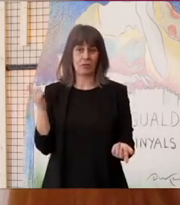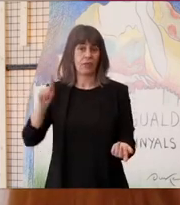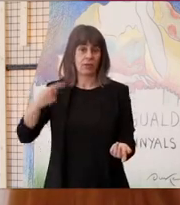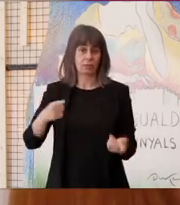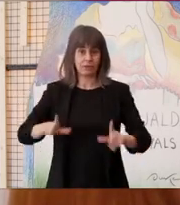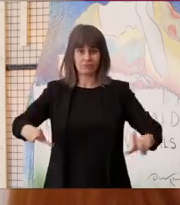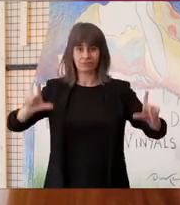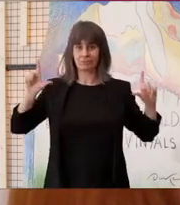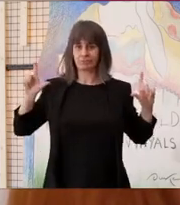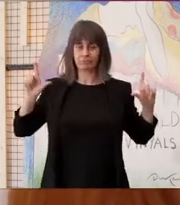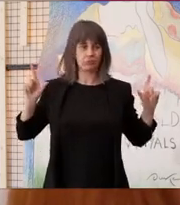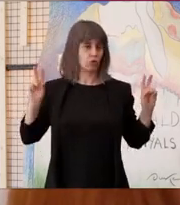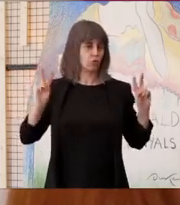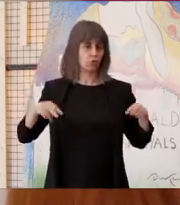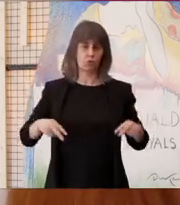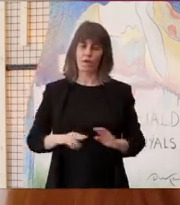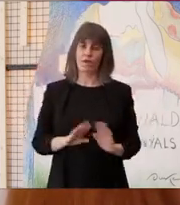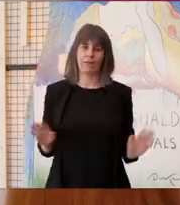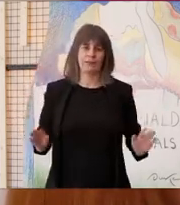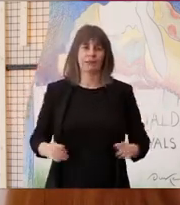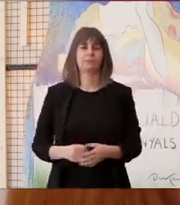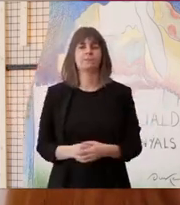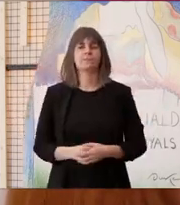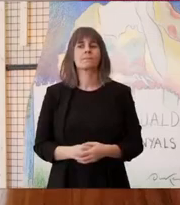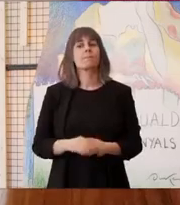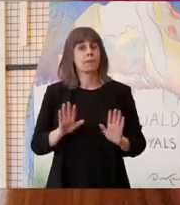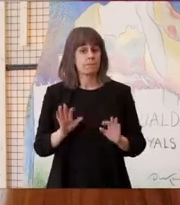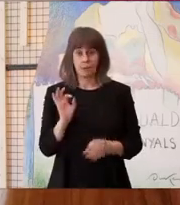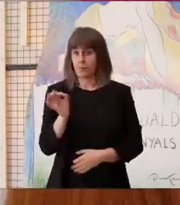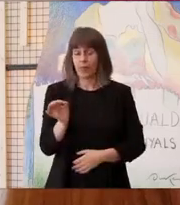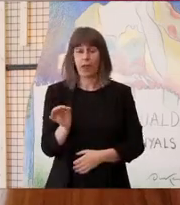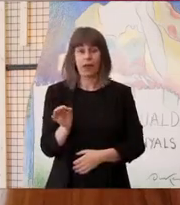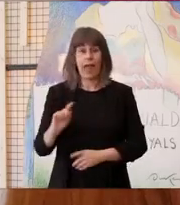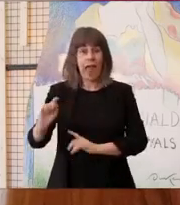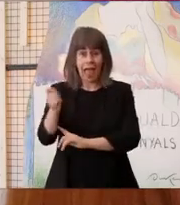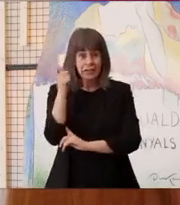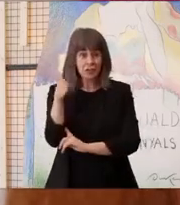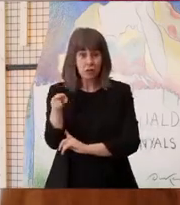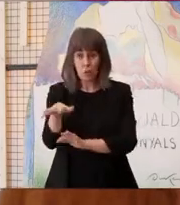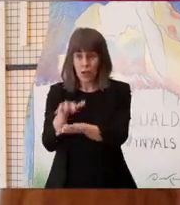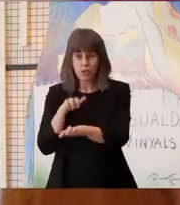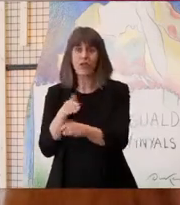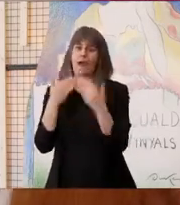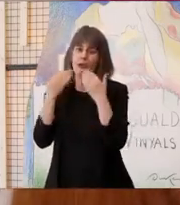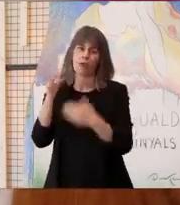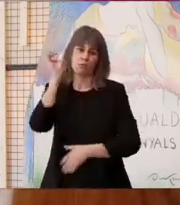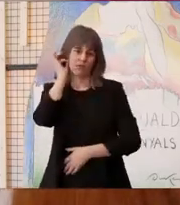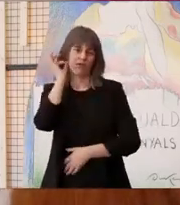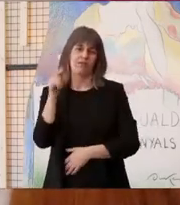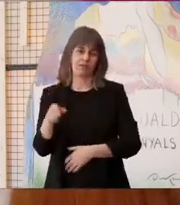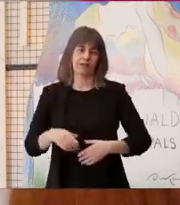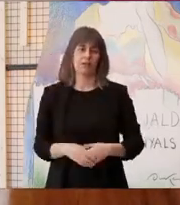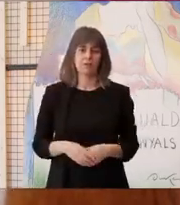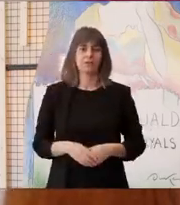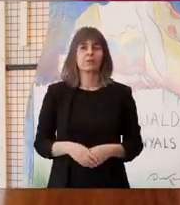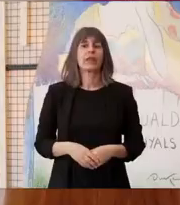en las portadas de los medios de comunicación pero realmente es verdad nuestros éxitos tienen nombre de mujer creando redes